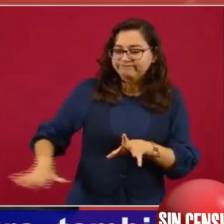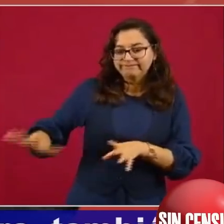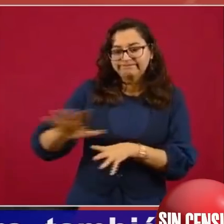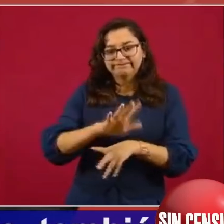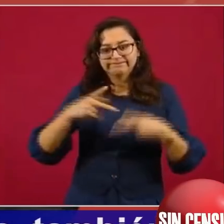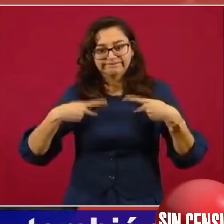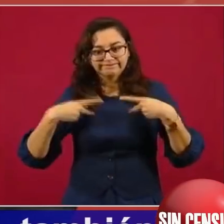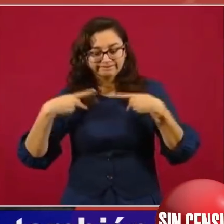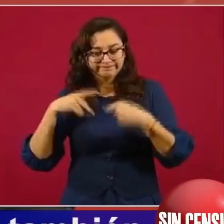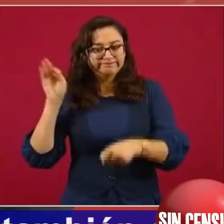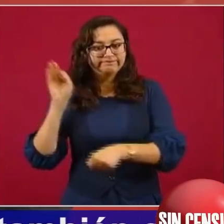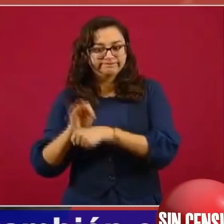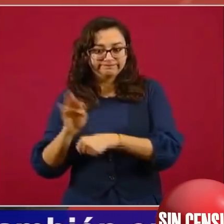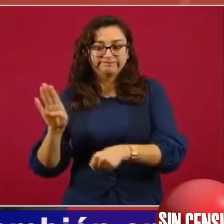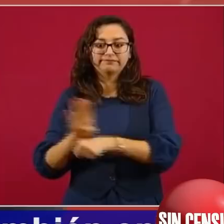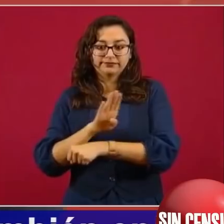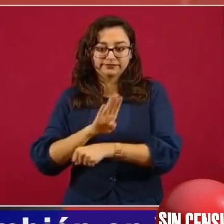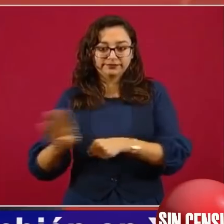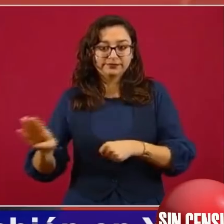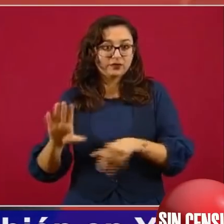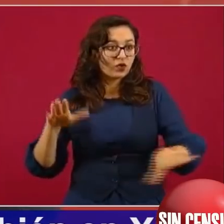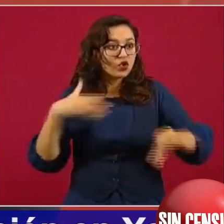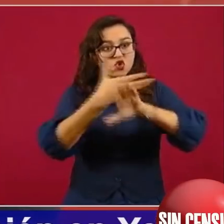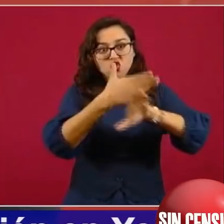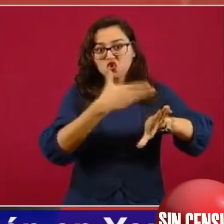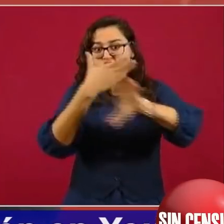sin perjudicar a ninguna institución.